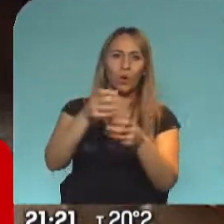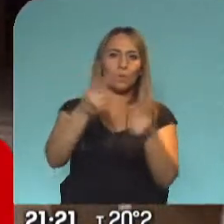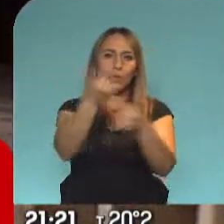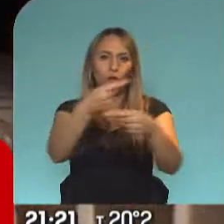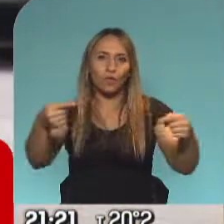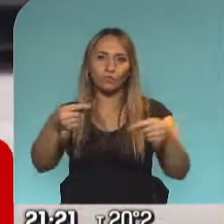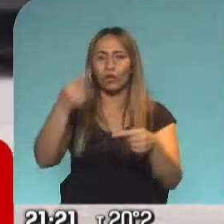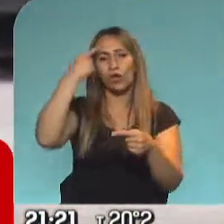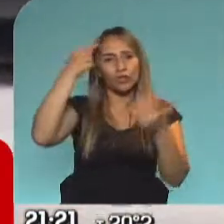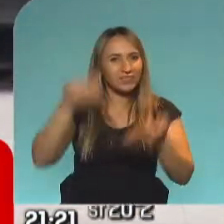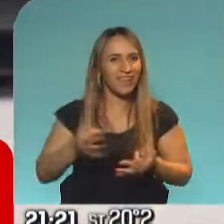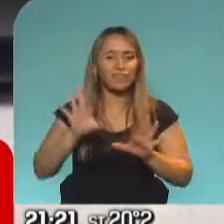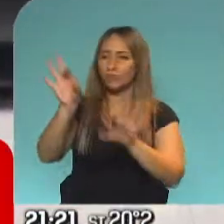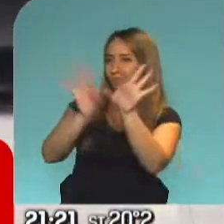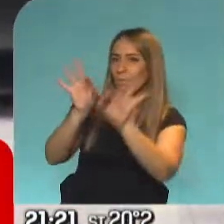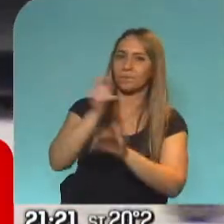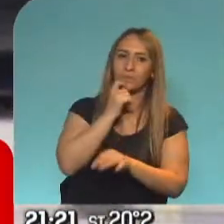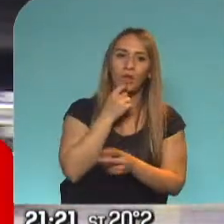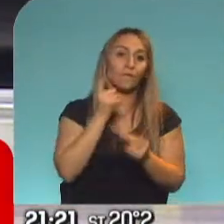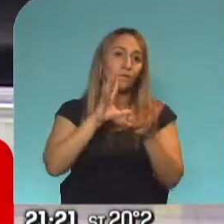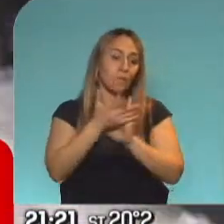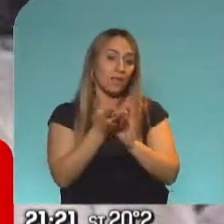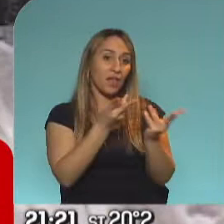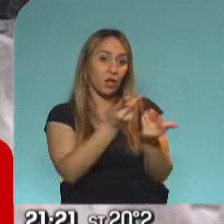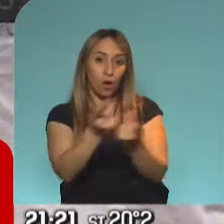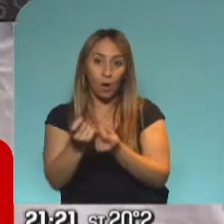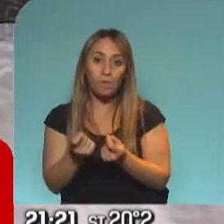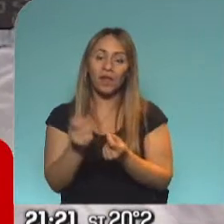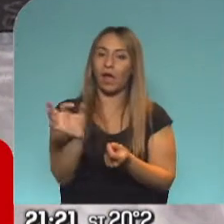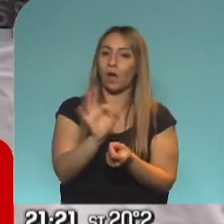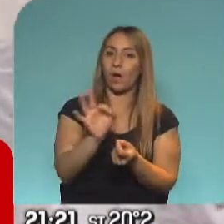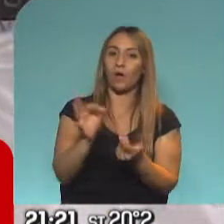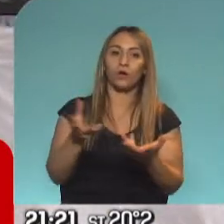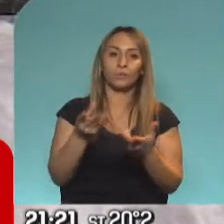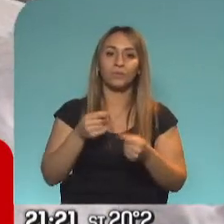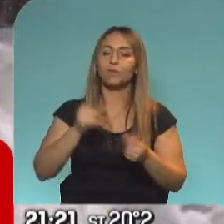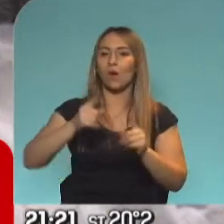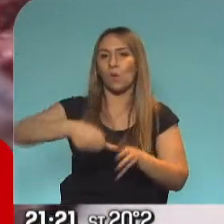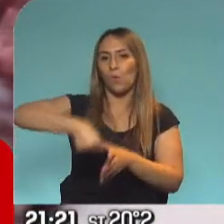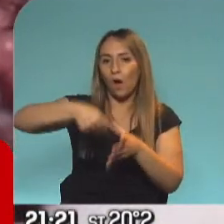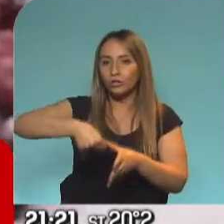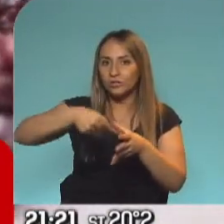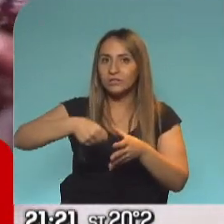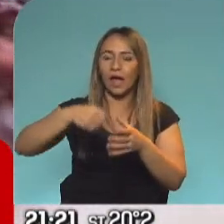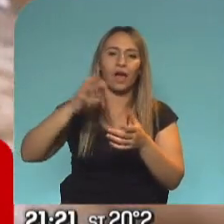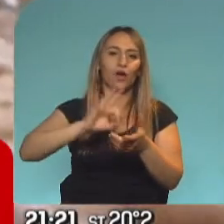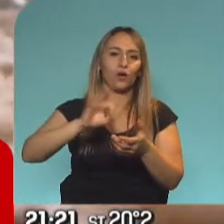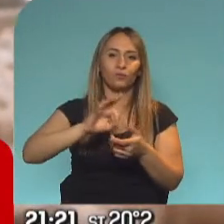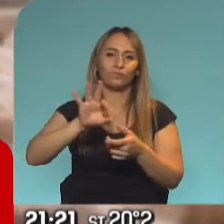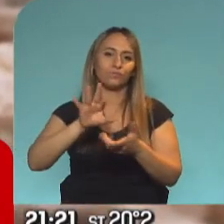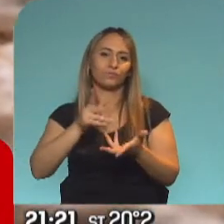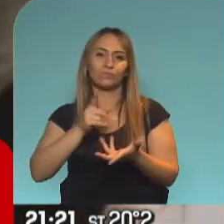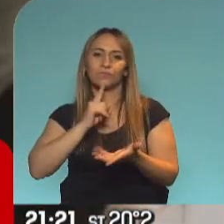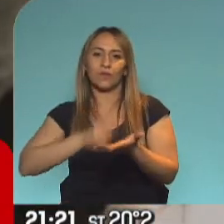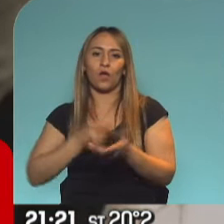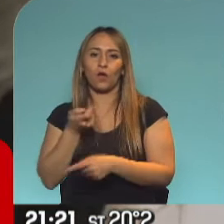empezar a reemplazar desde cómo compramos en el supermercado, cómo elegimos las bolsas que llevamos, elegir comprar a